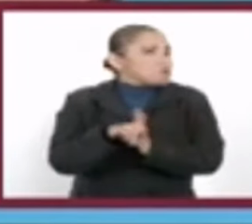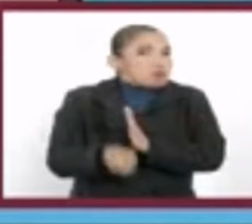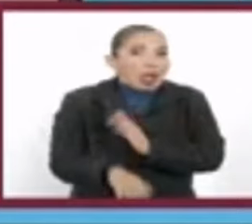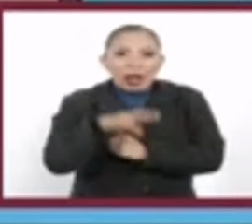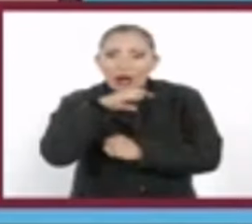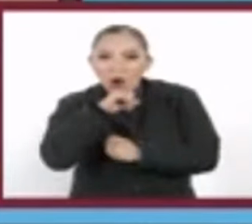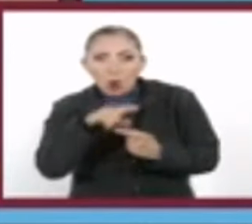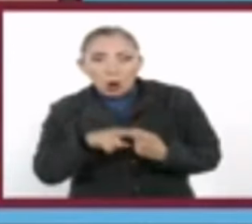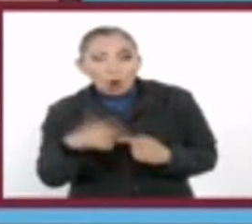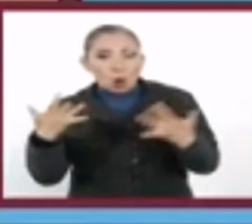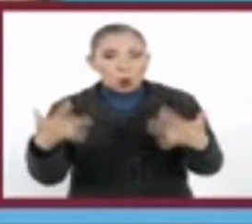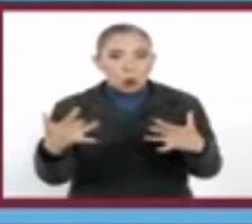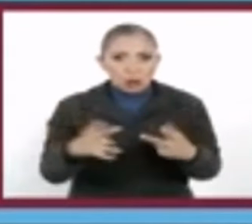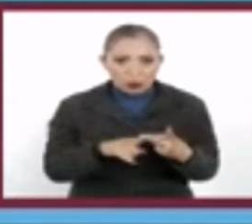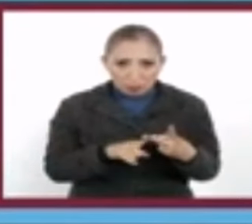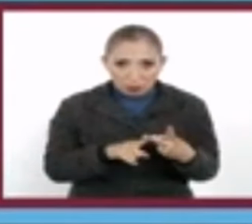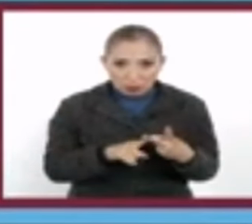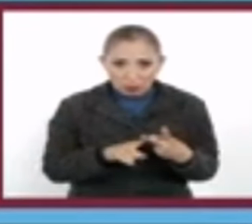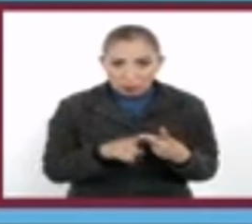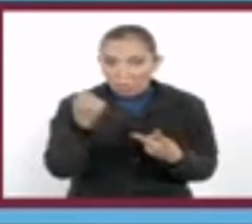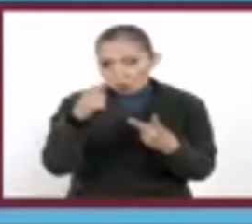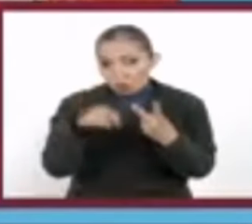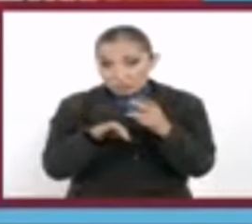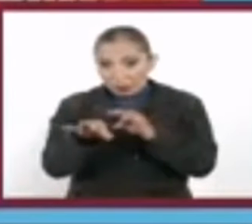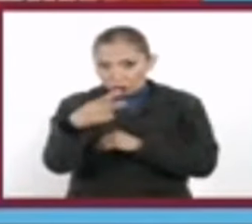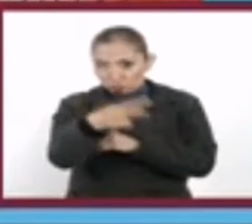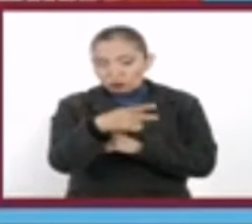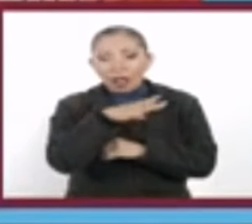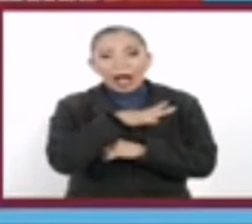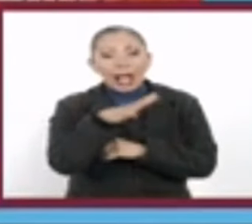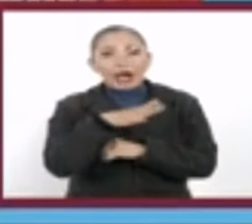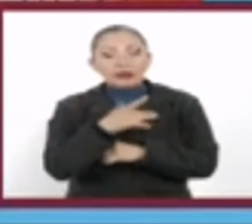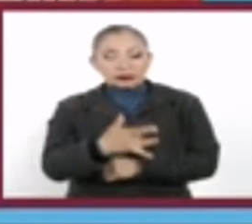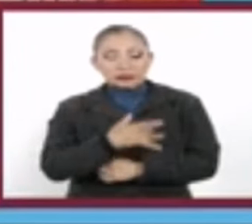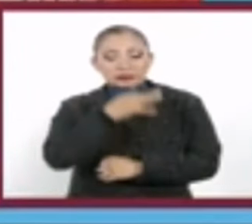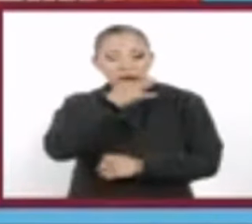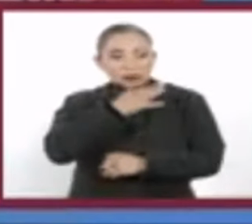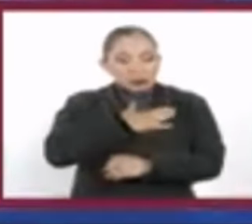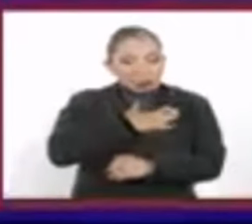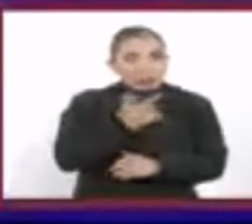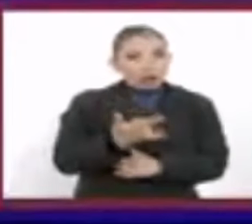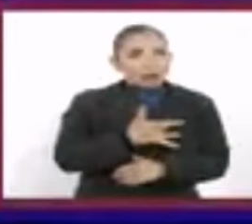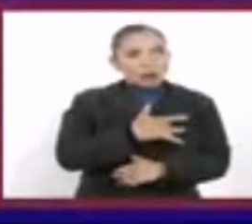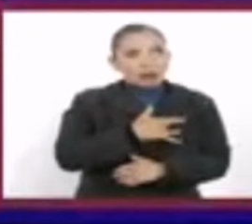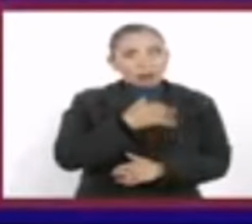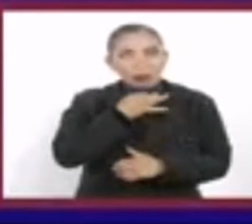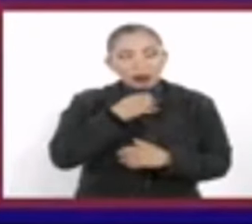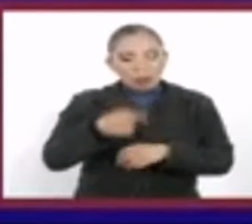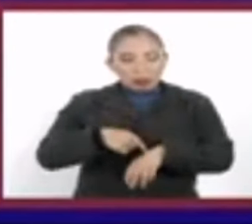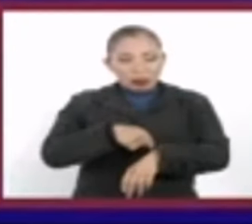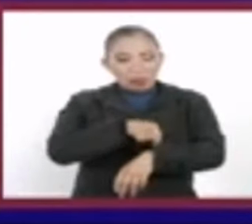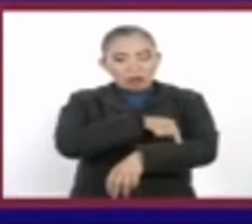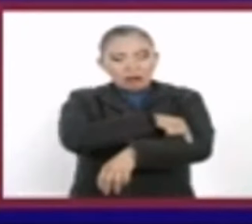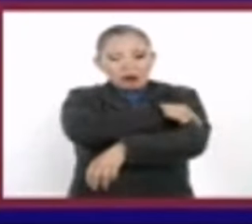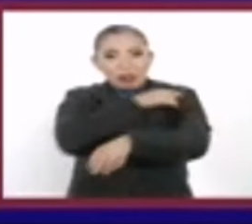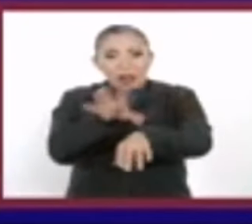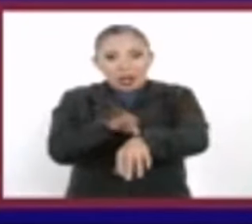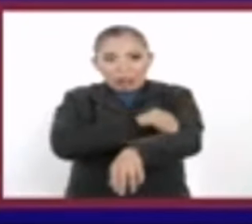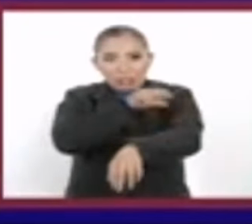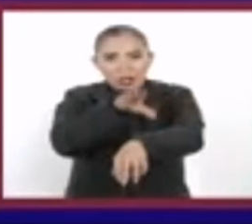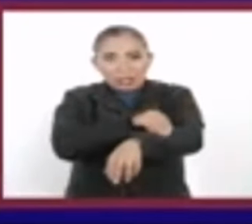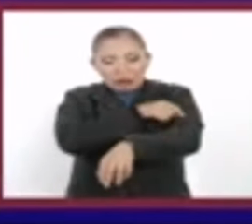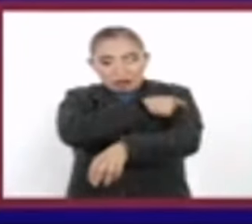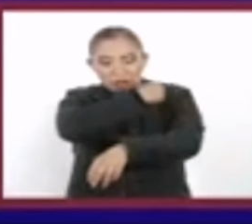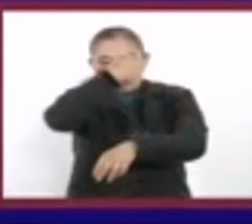ejemplo, calor o dolor. Entre dichas funciones está la recepción de estímulos, transferidos a través de impulsos